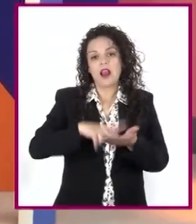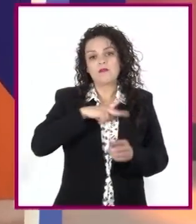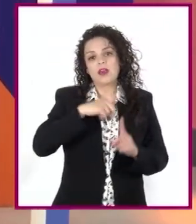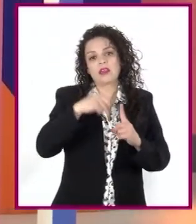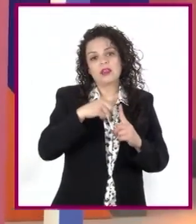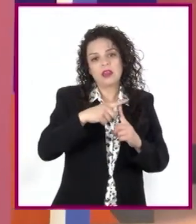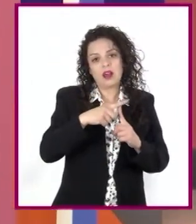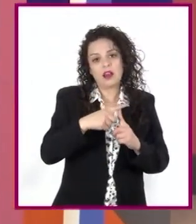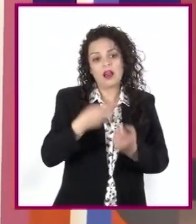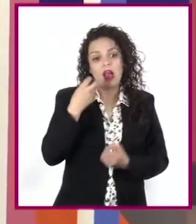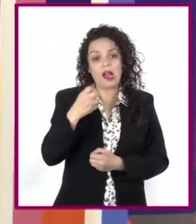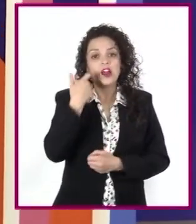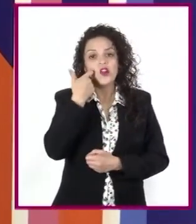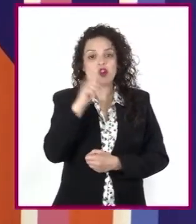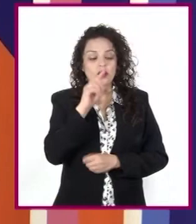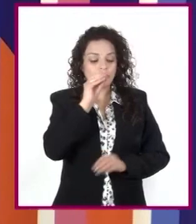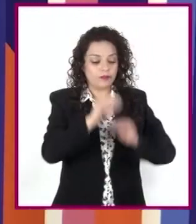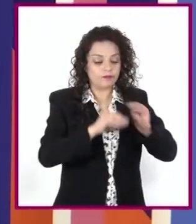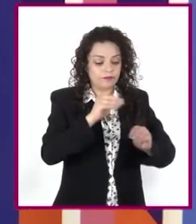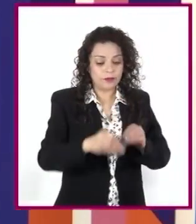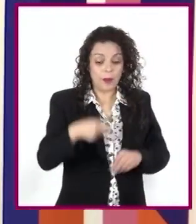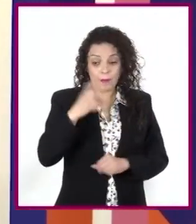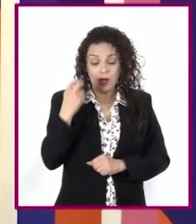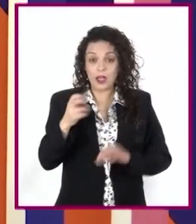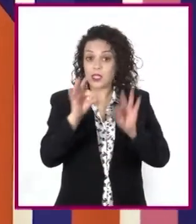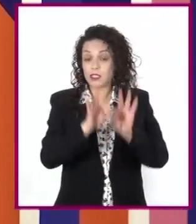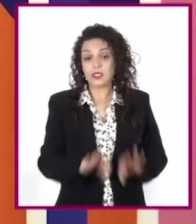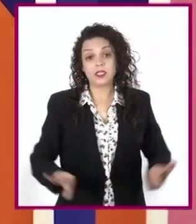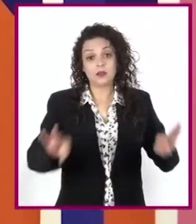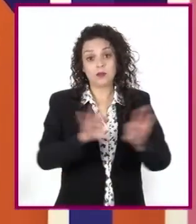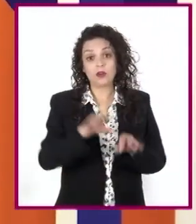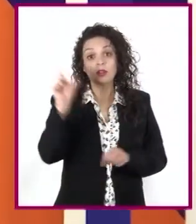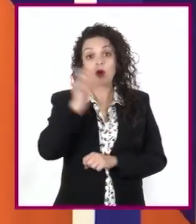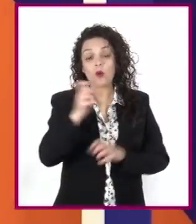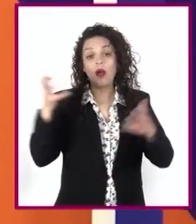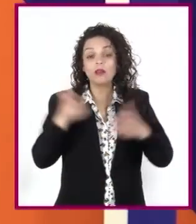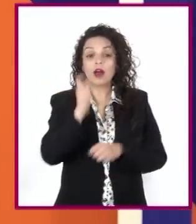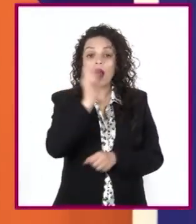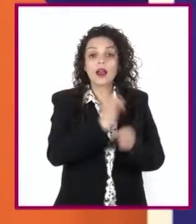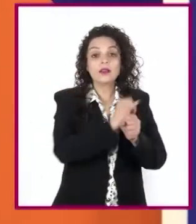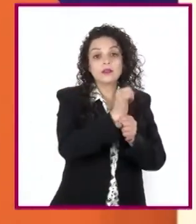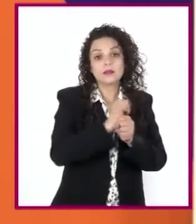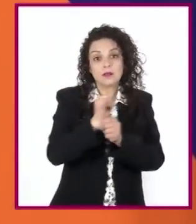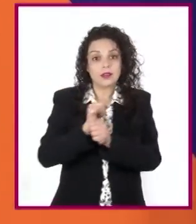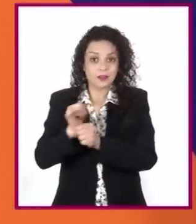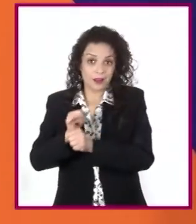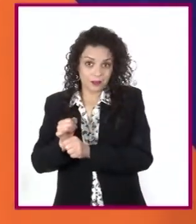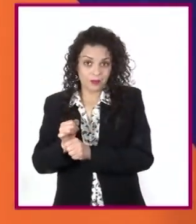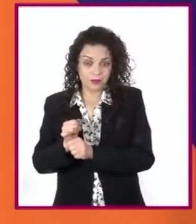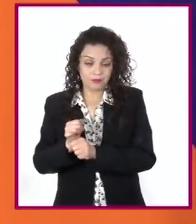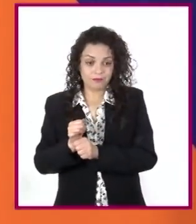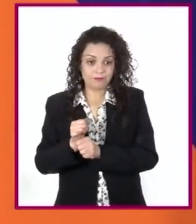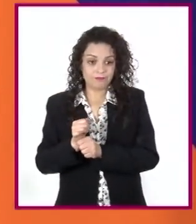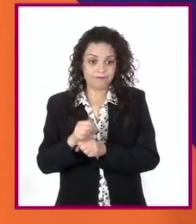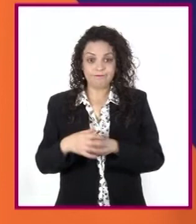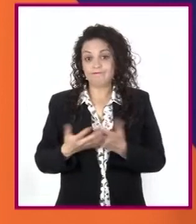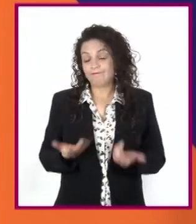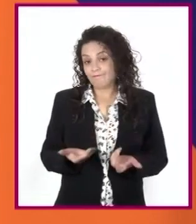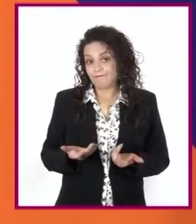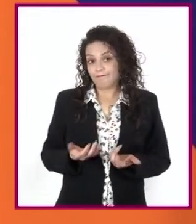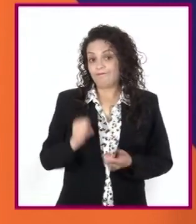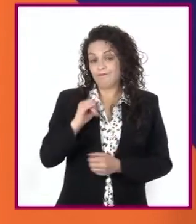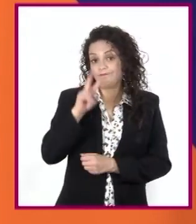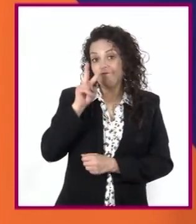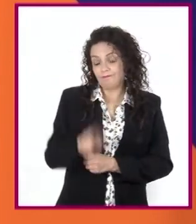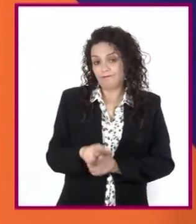sus trabajos estos elementos indispensables en toda investigación. Nada más lejos de la realidad.